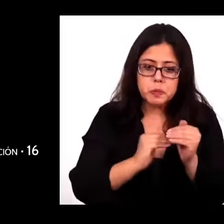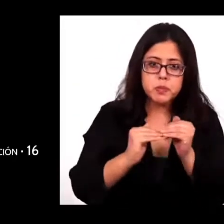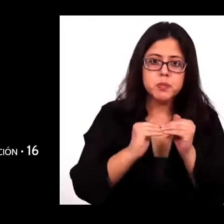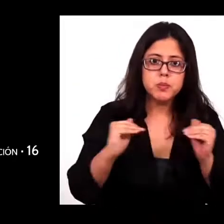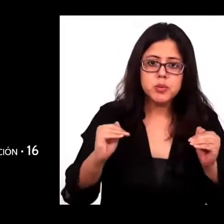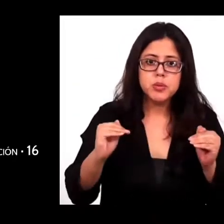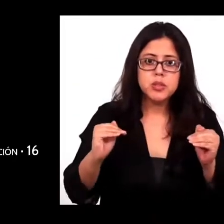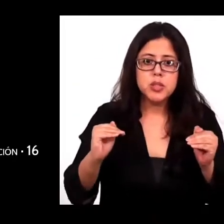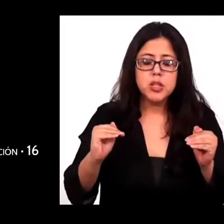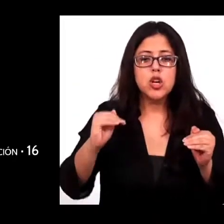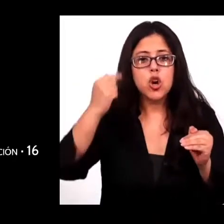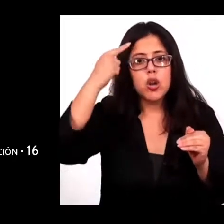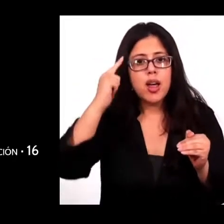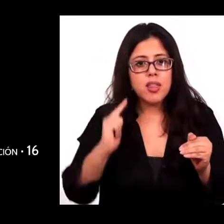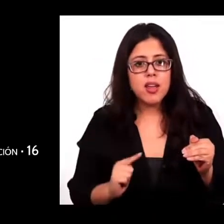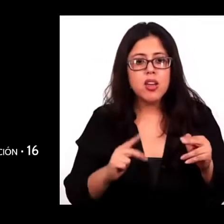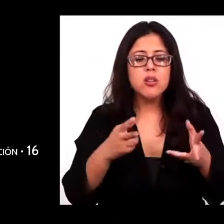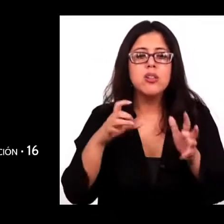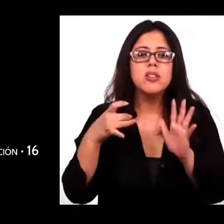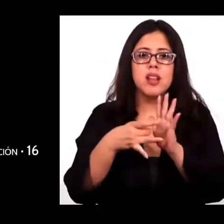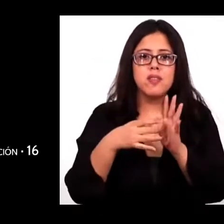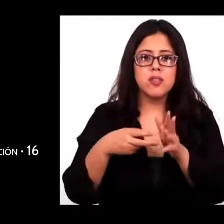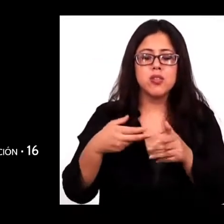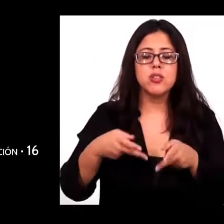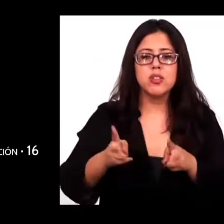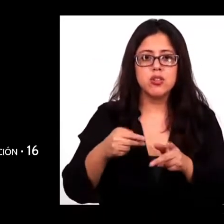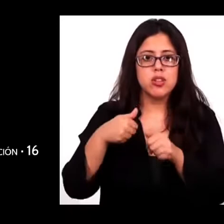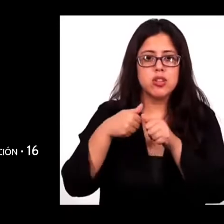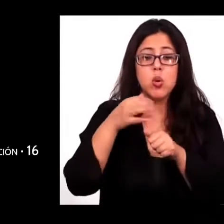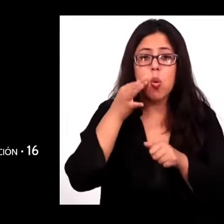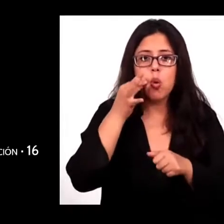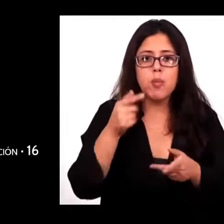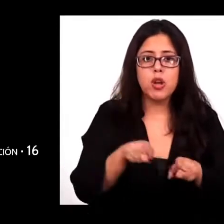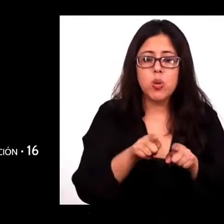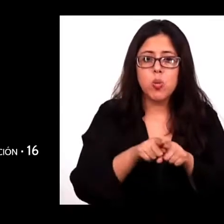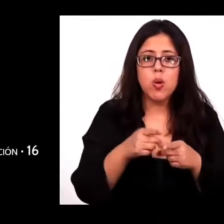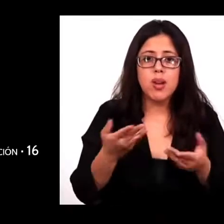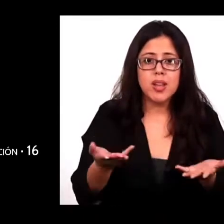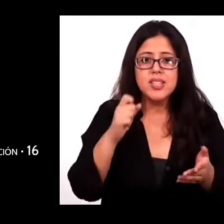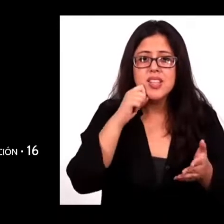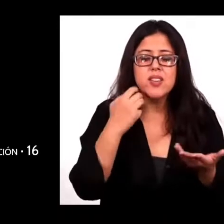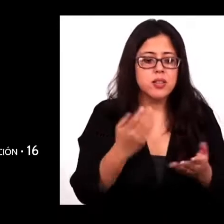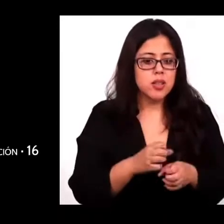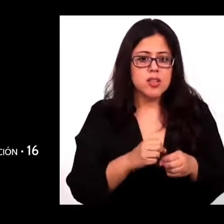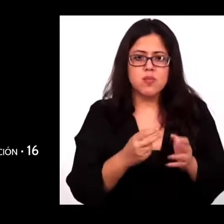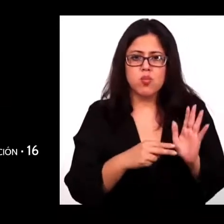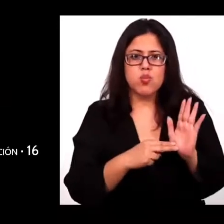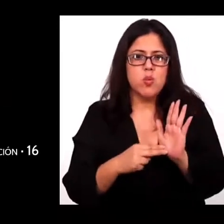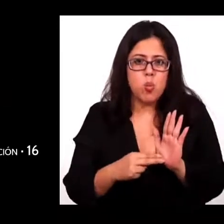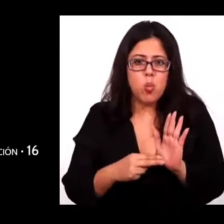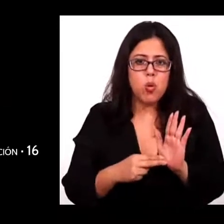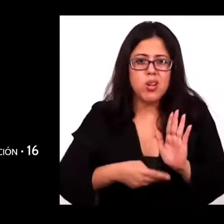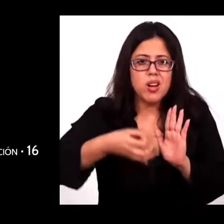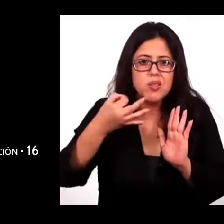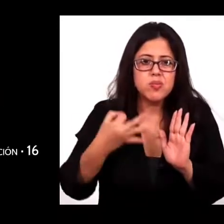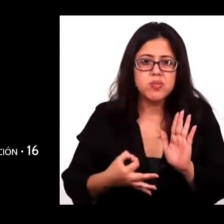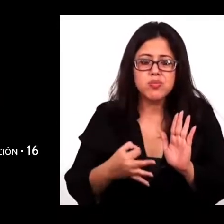que implican las violaciones a los derechos humanos. Y lo que hay entonces es una expresión evidente de